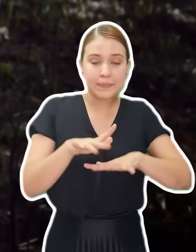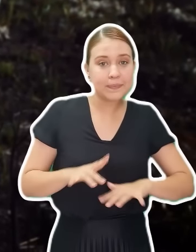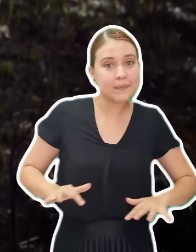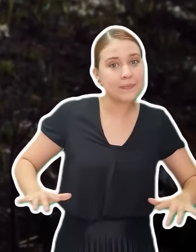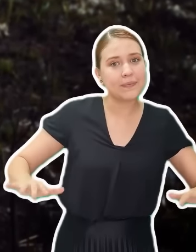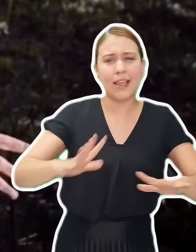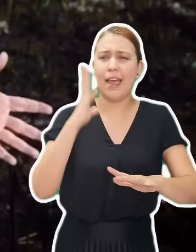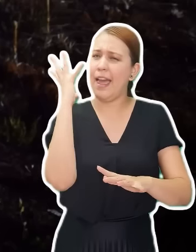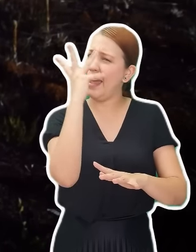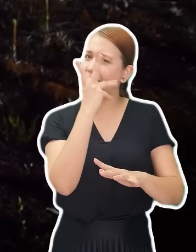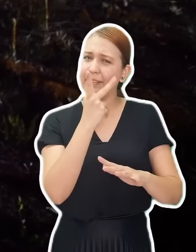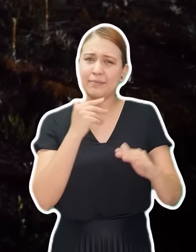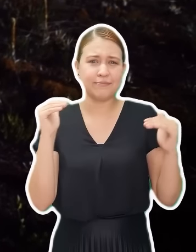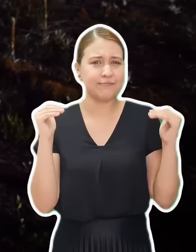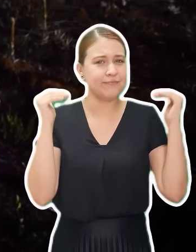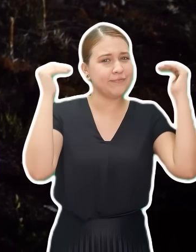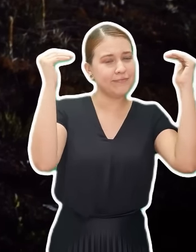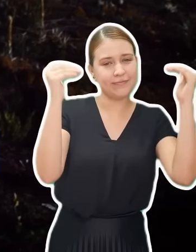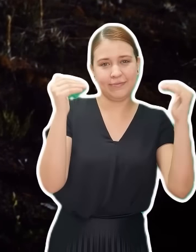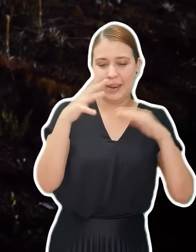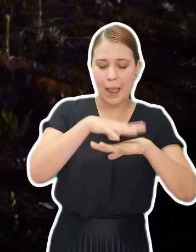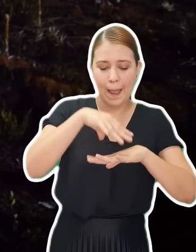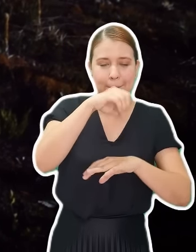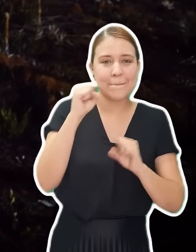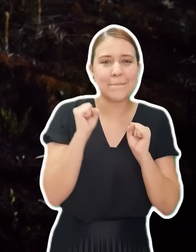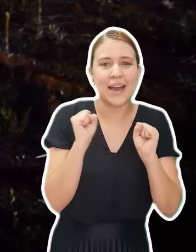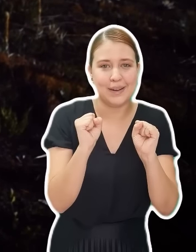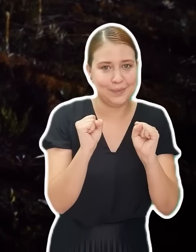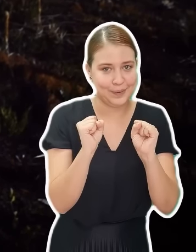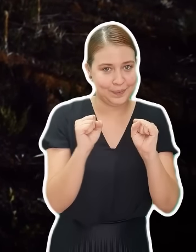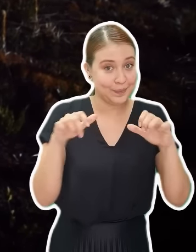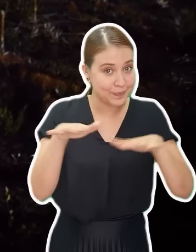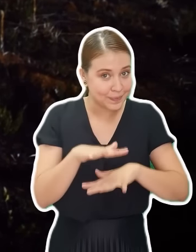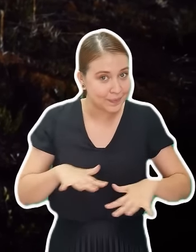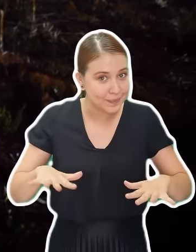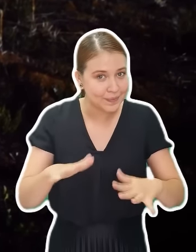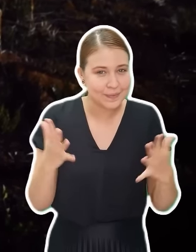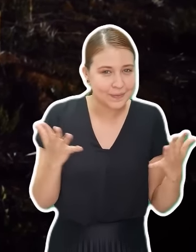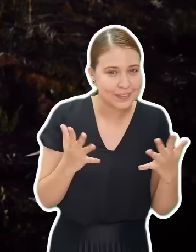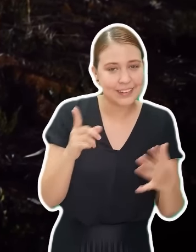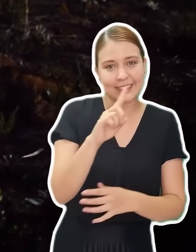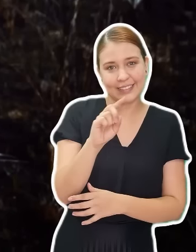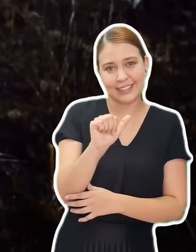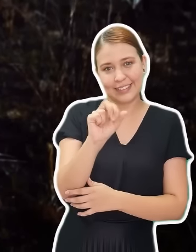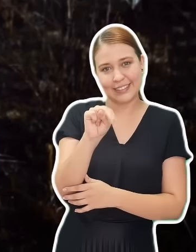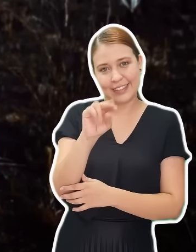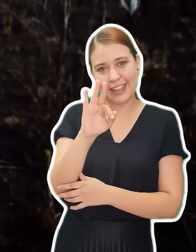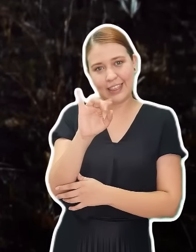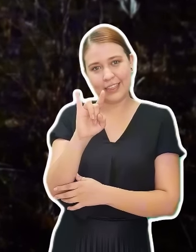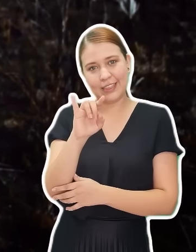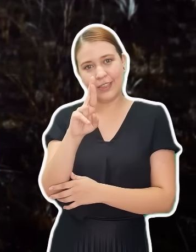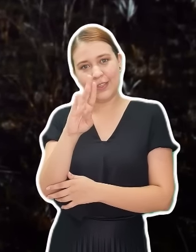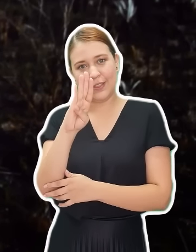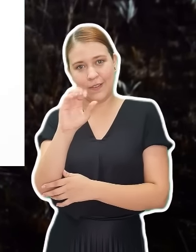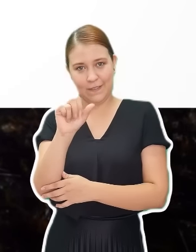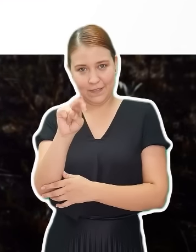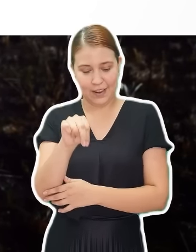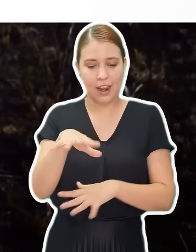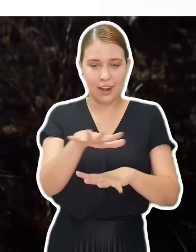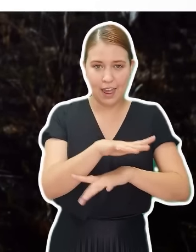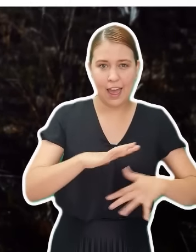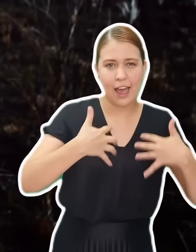majestuoso paraíso que se llaman Los Páramos, especialmente acá en Santurbán, lugar mágico de flora